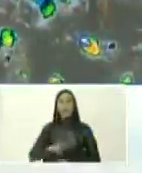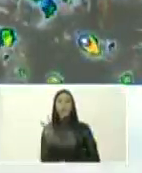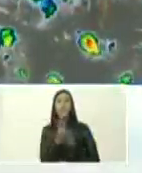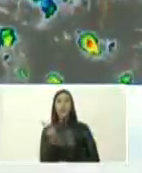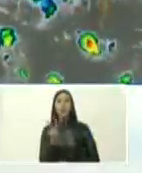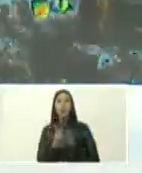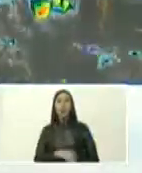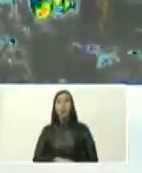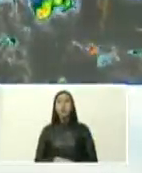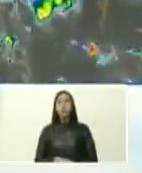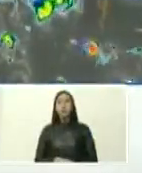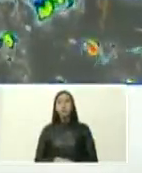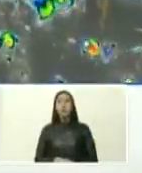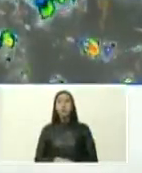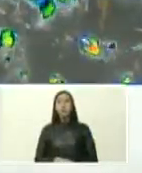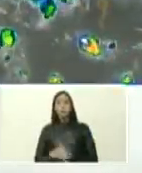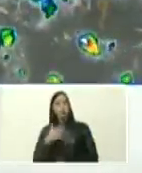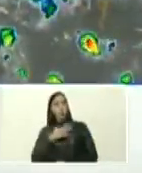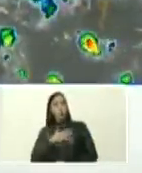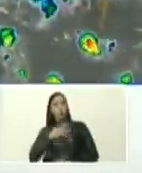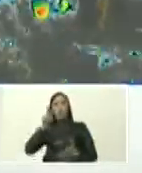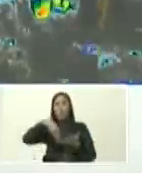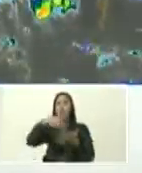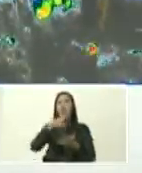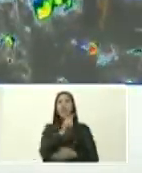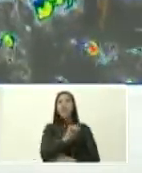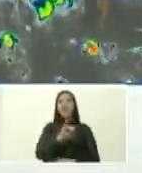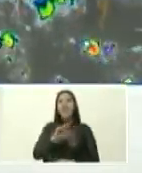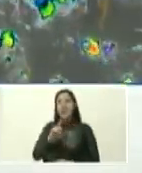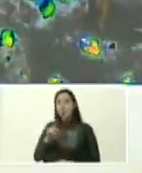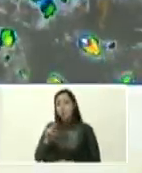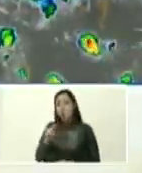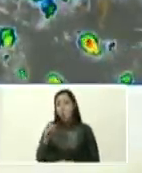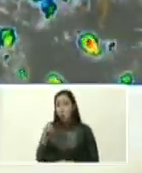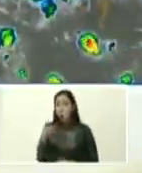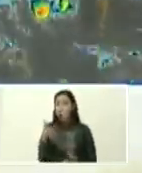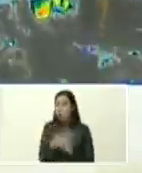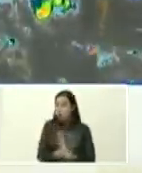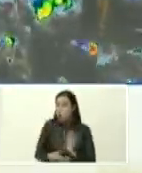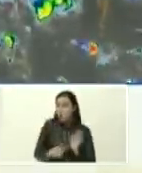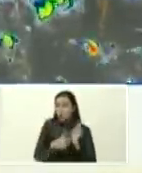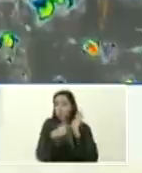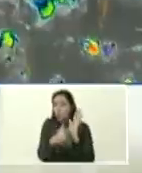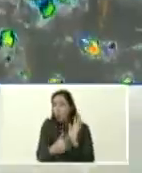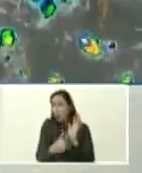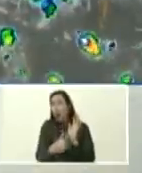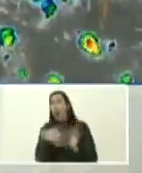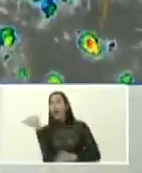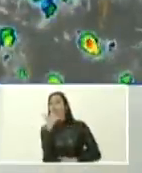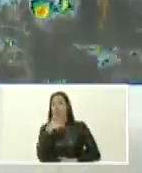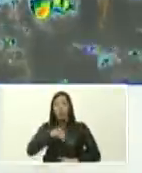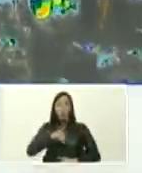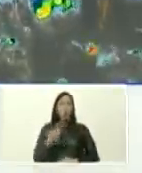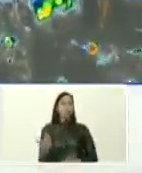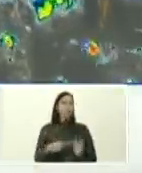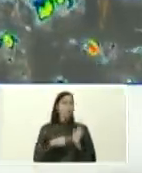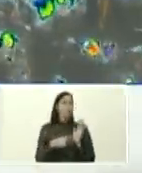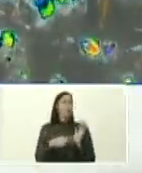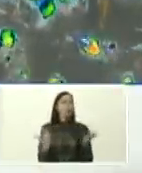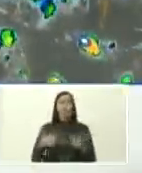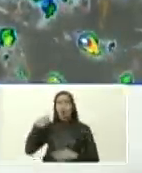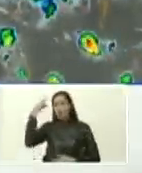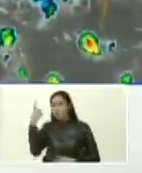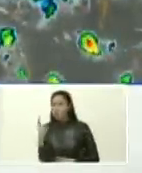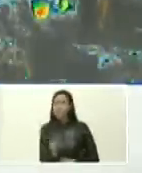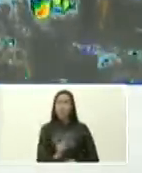Ahora me sacan por TikTok, porque yo cuando digo estos chistes malos, después los convierten en TikTok. Ustedes me hacen ver como que yo estuviera loco,